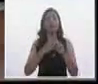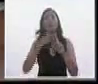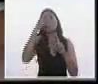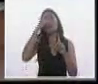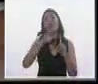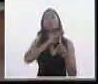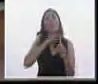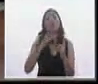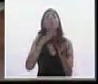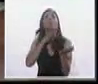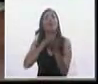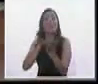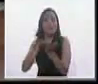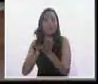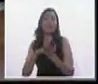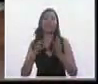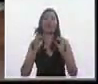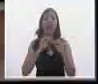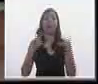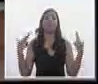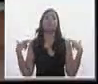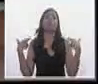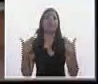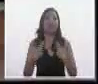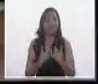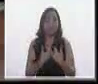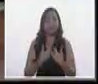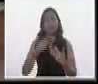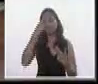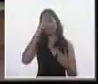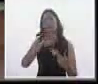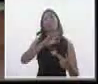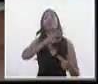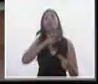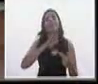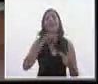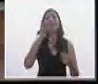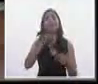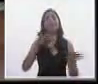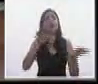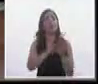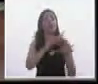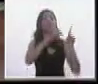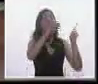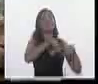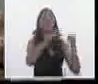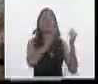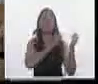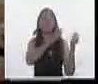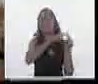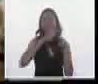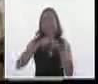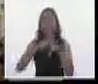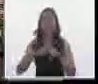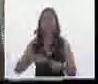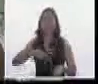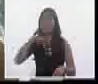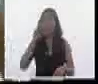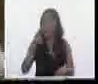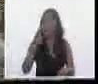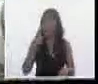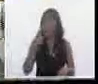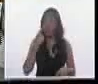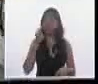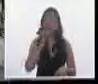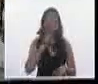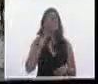hacer el apoyo este al maestro para que pueda hacer cambiar la currícula educativa pero por lo general los maestros le dicen